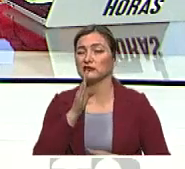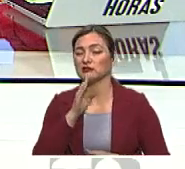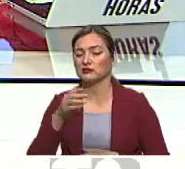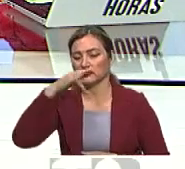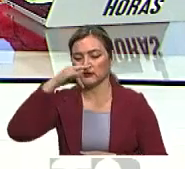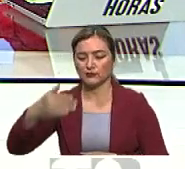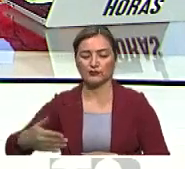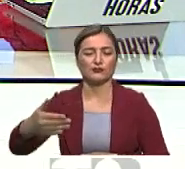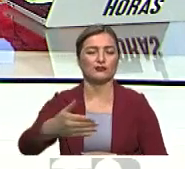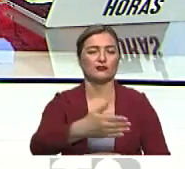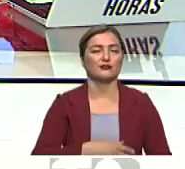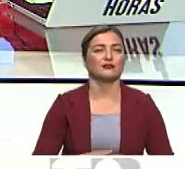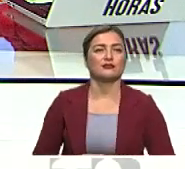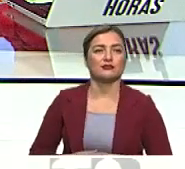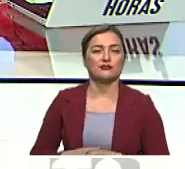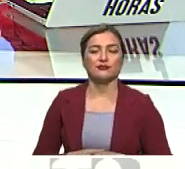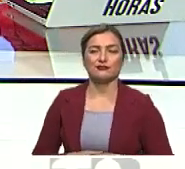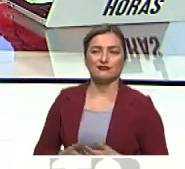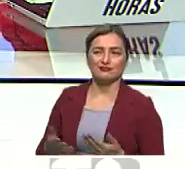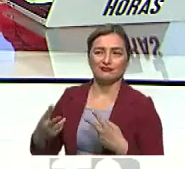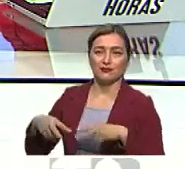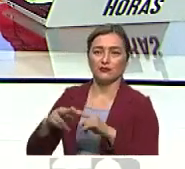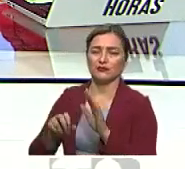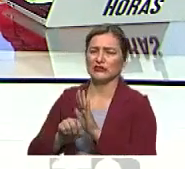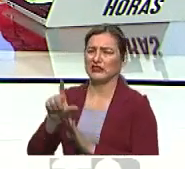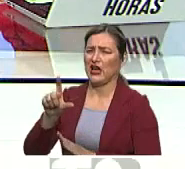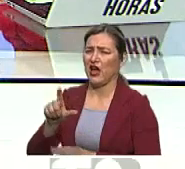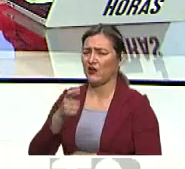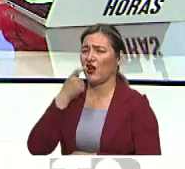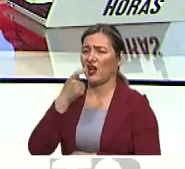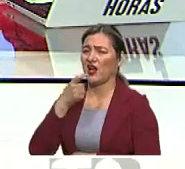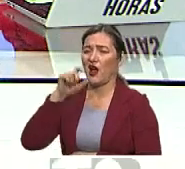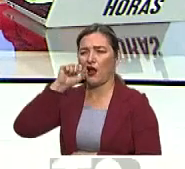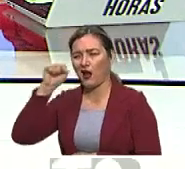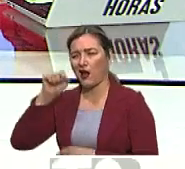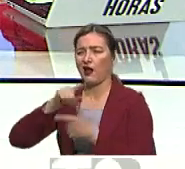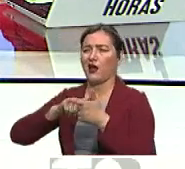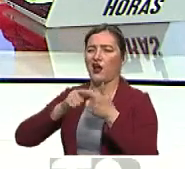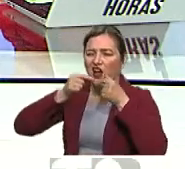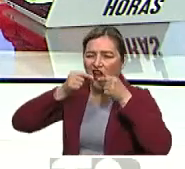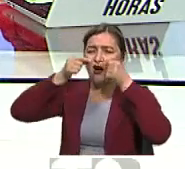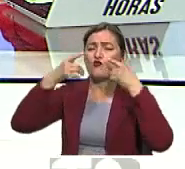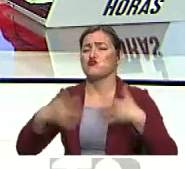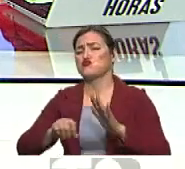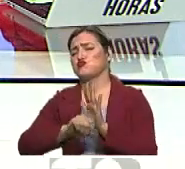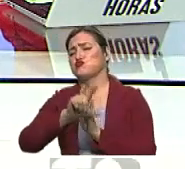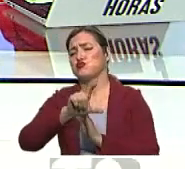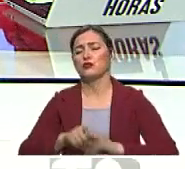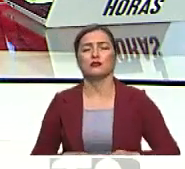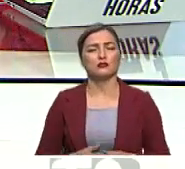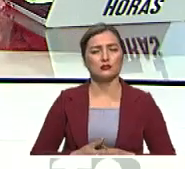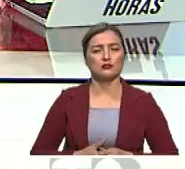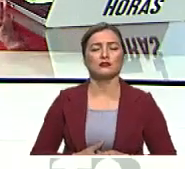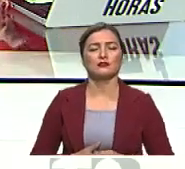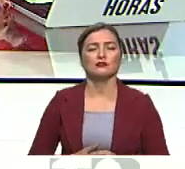más pequeñitos de casa. También. Y también que por lo general es bastante costoso, ¿no? Uh-huh. Acceder a este tipo de especialidades odontológicas. Así que